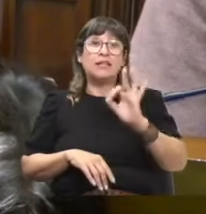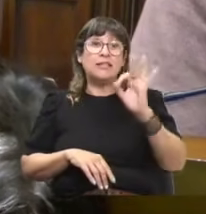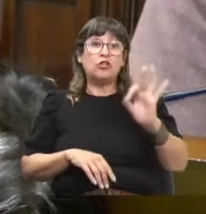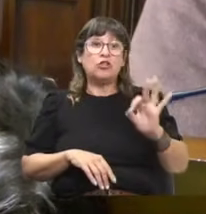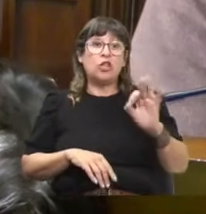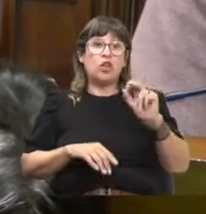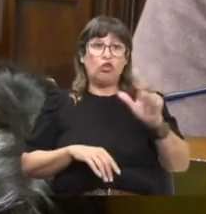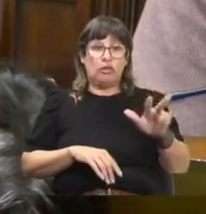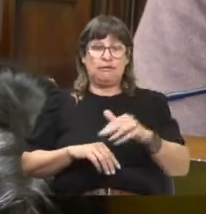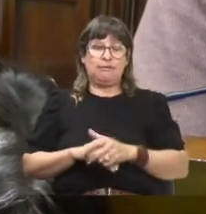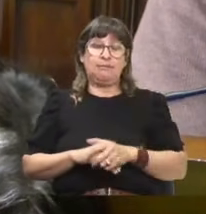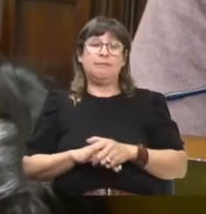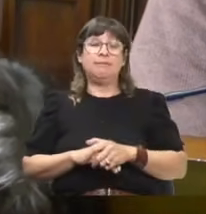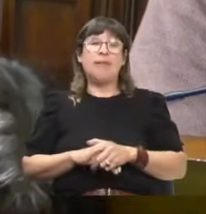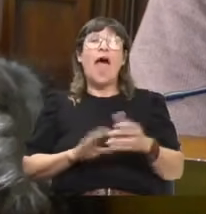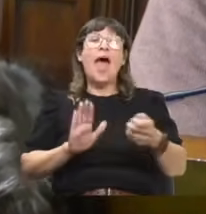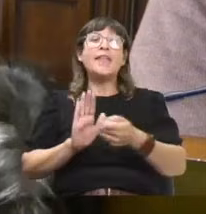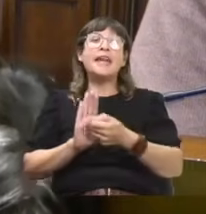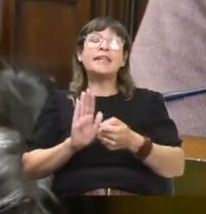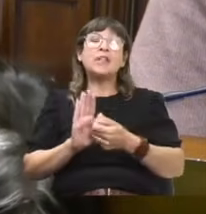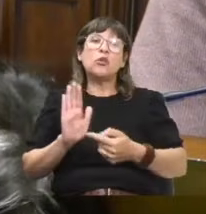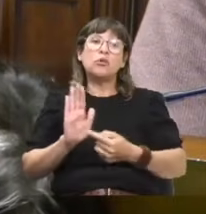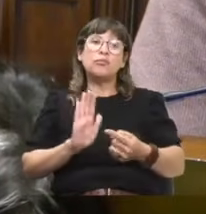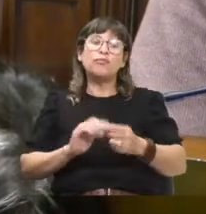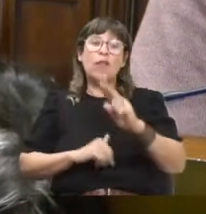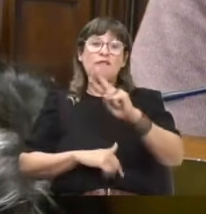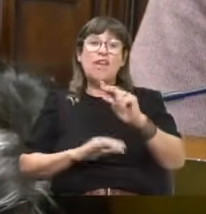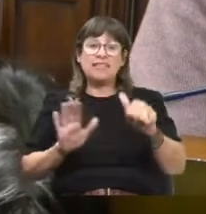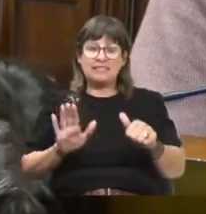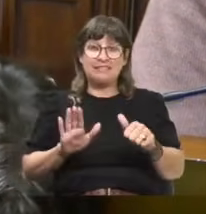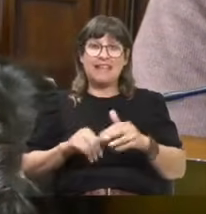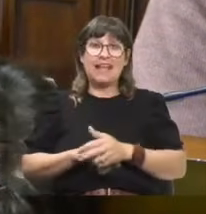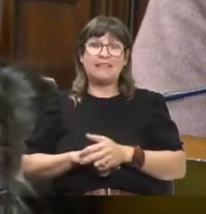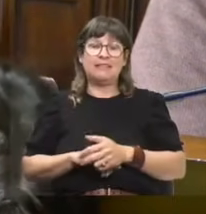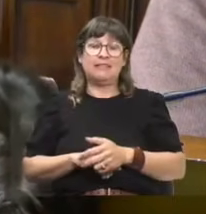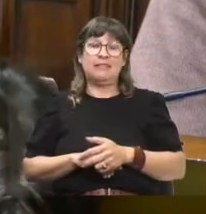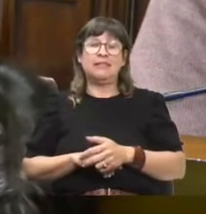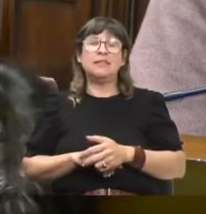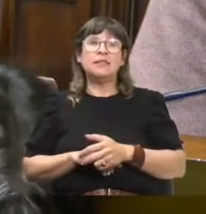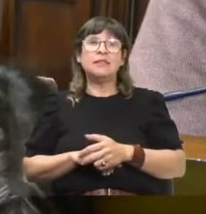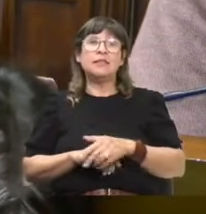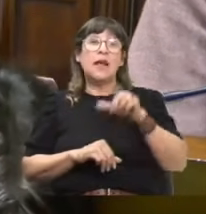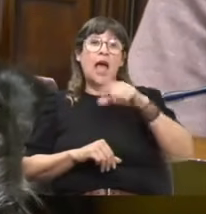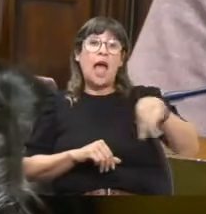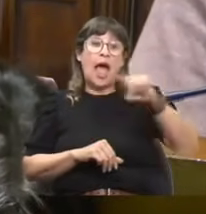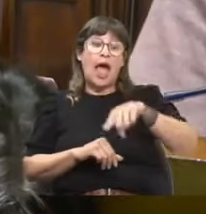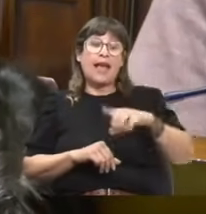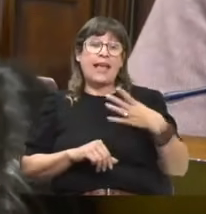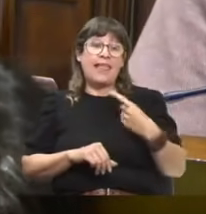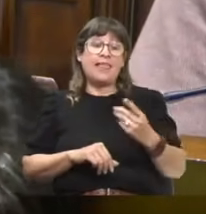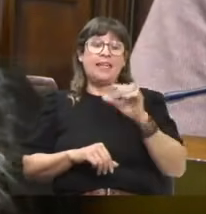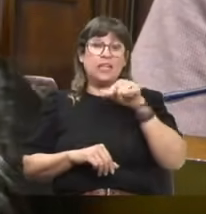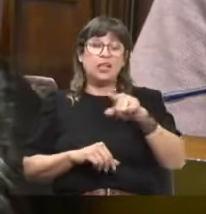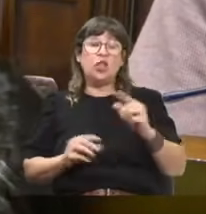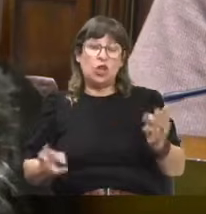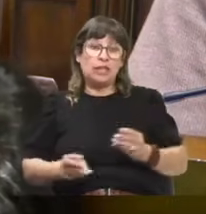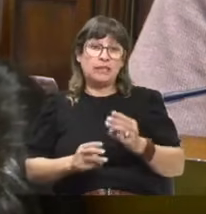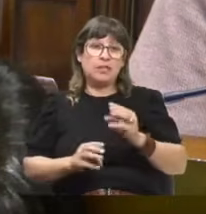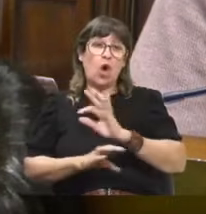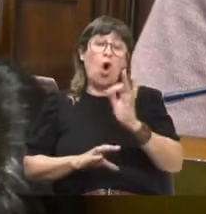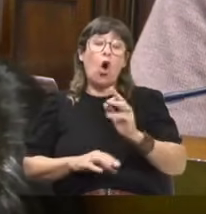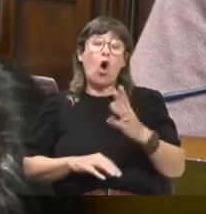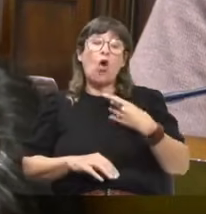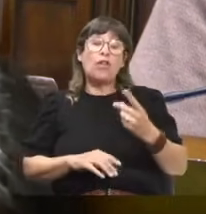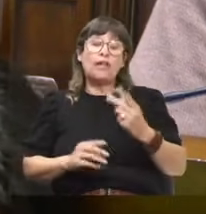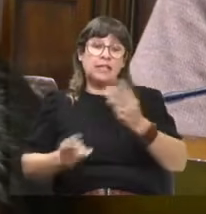30/003. El artículo 26 refiere a que los directores o directores generales de